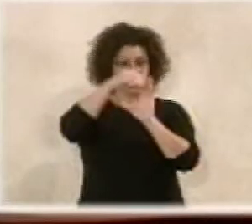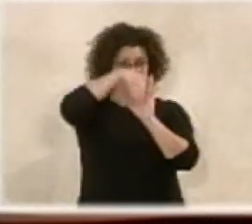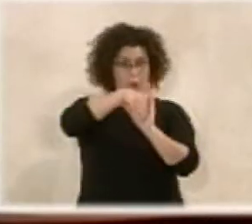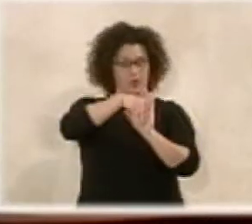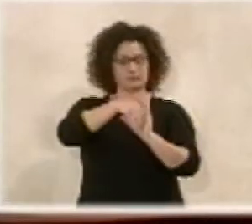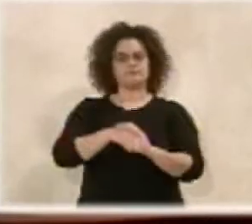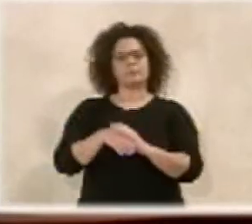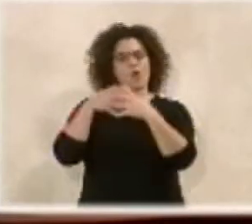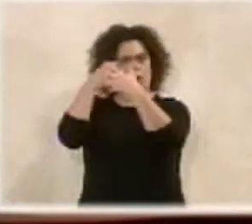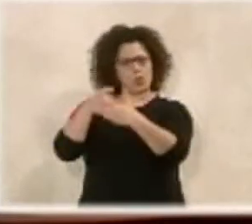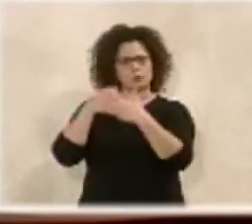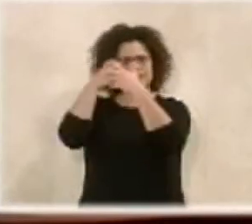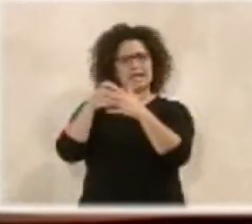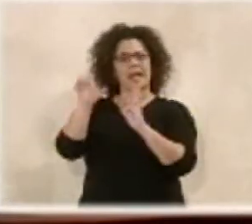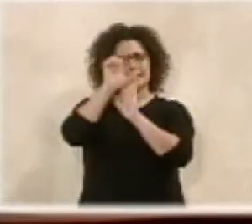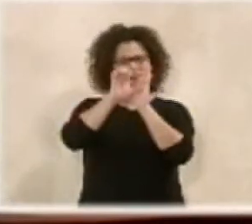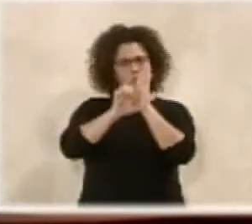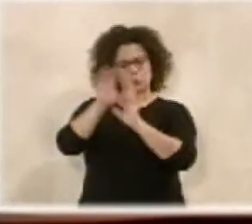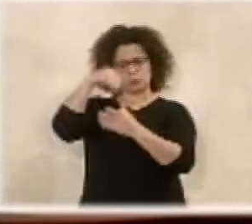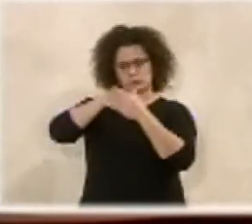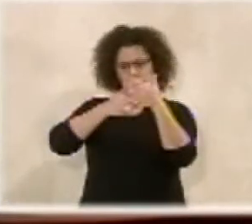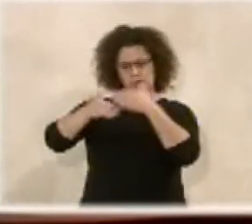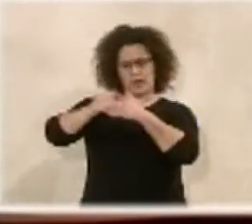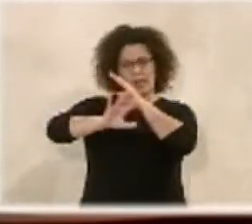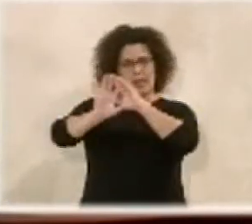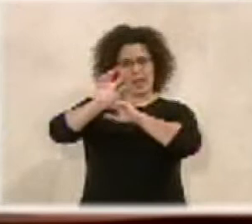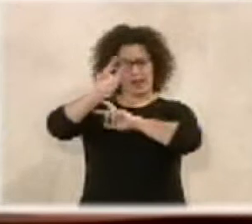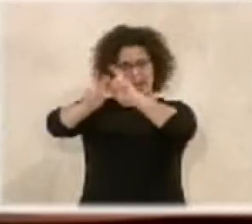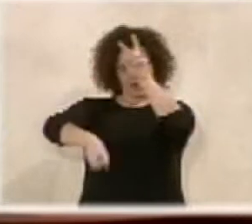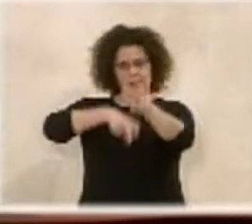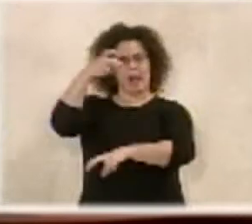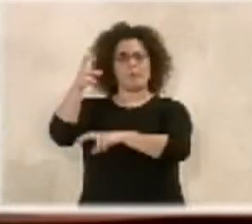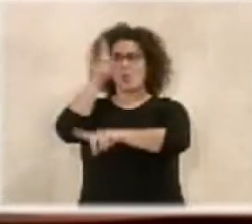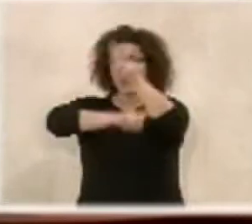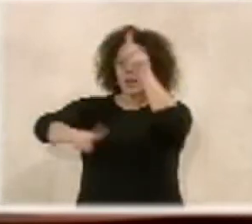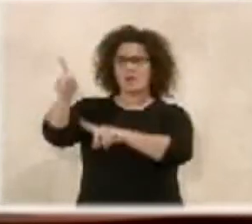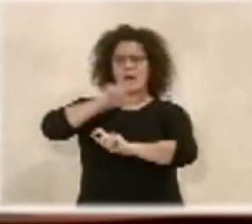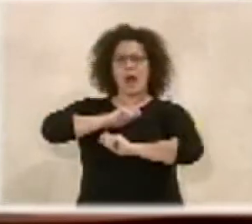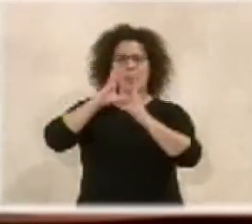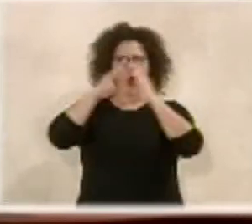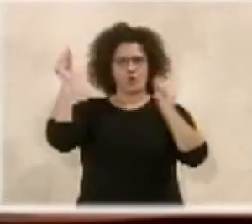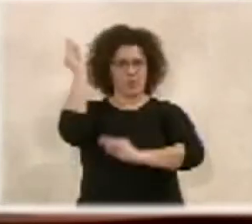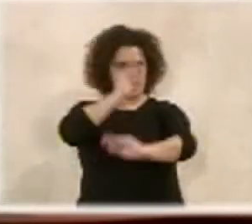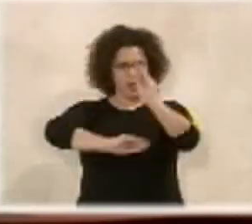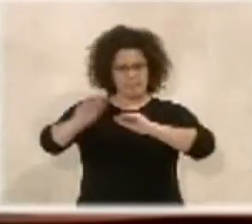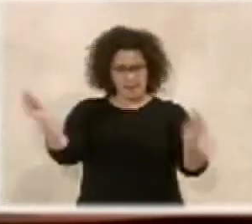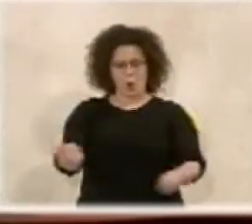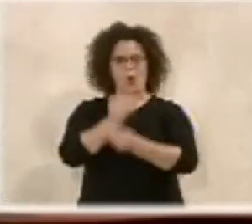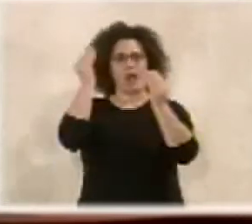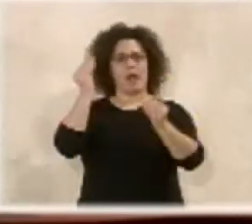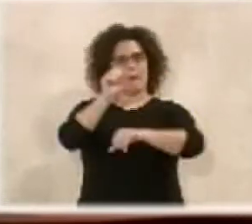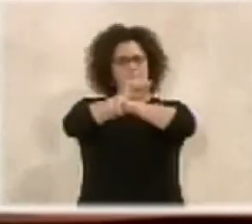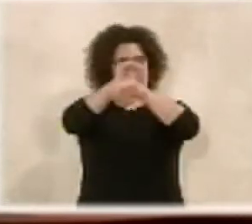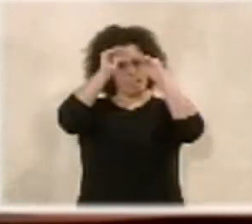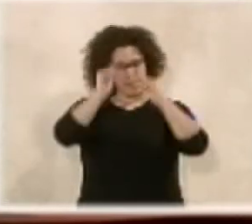luchaba por un estatuto que trajese consigo un cambio y diera respuesta a los problemas existentes en Andalucía, la reducción del paro, la